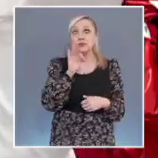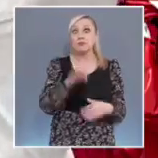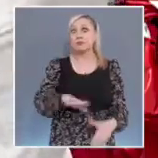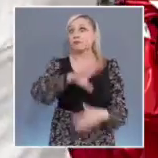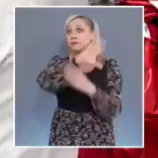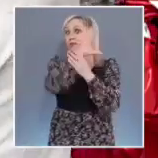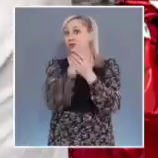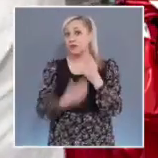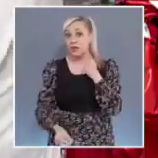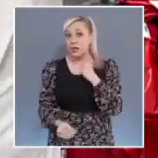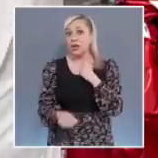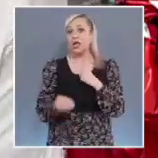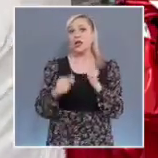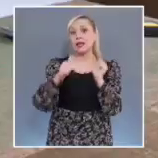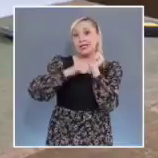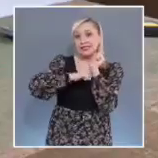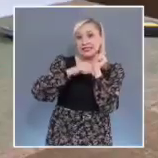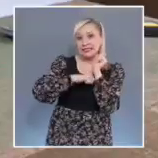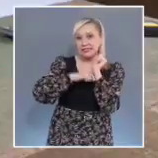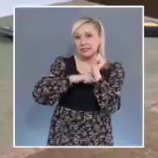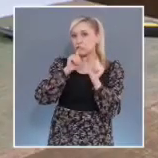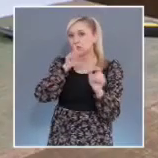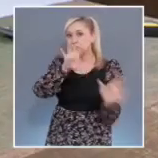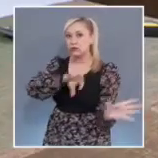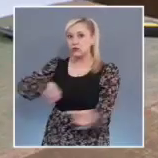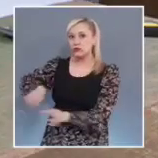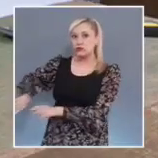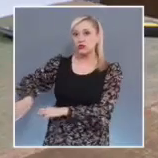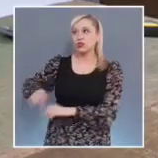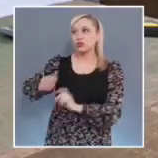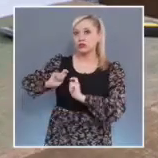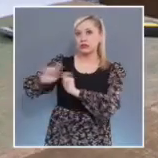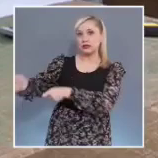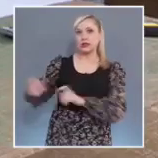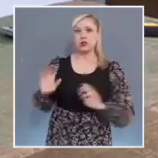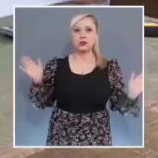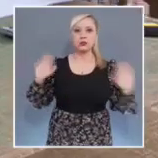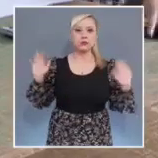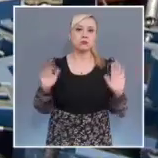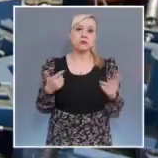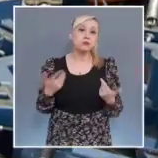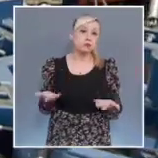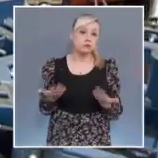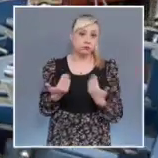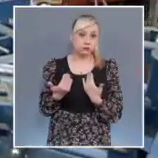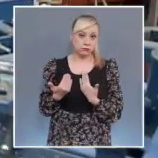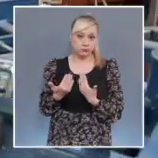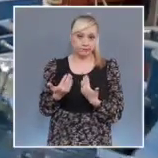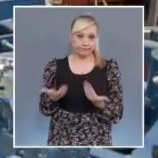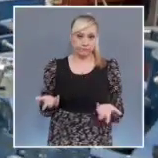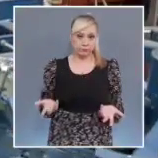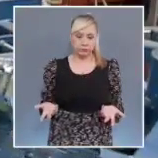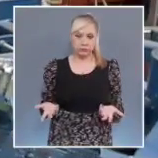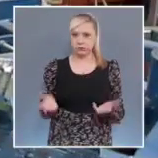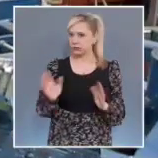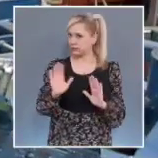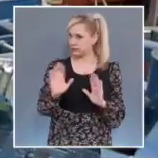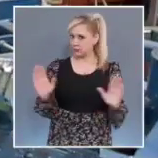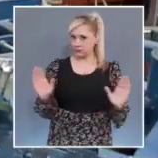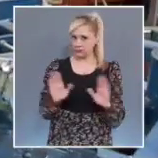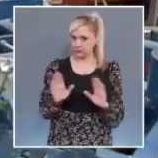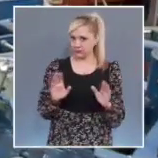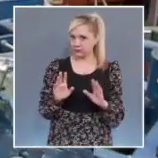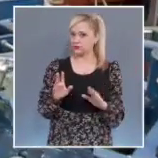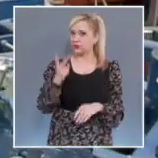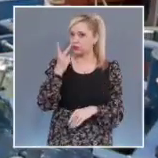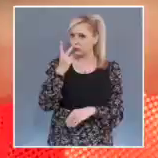ocultar, dilapidar o enajenar con el fin de garantizar la ejecución de la sentencia. Para el canal del Poder